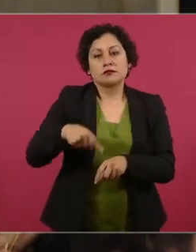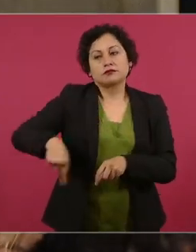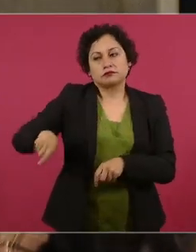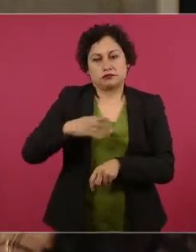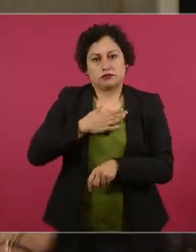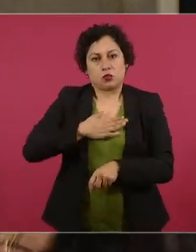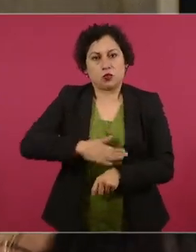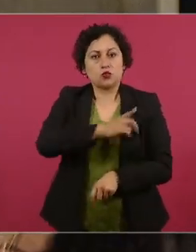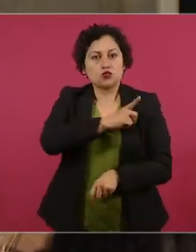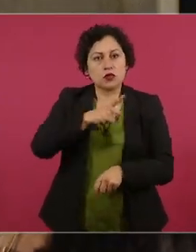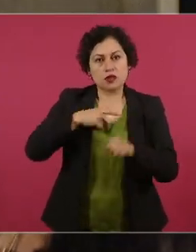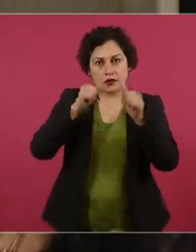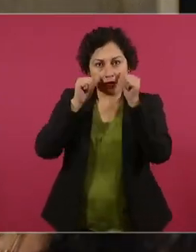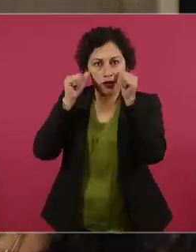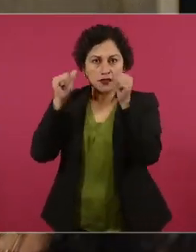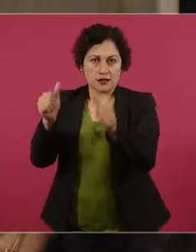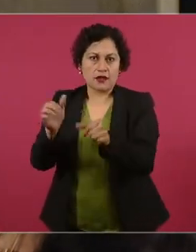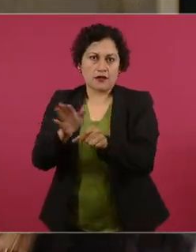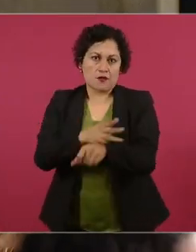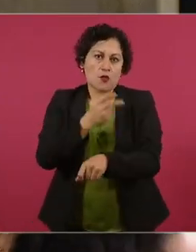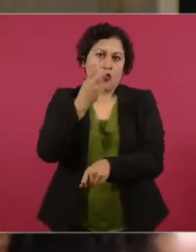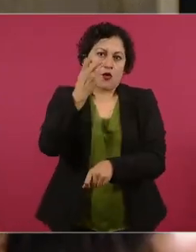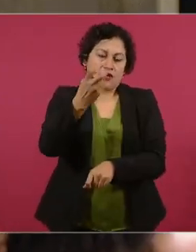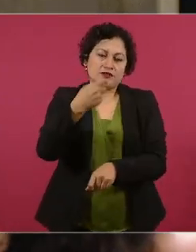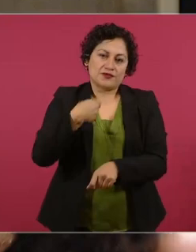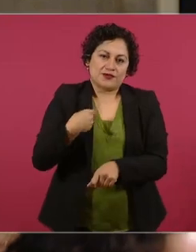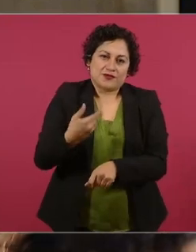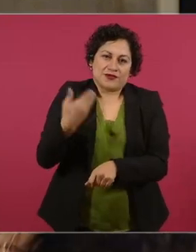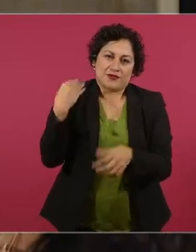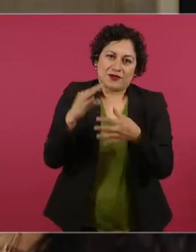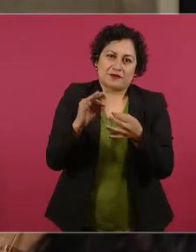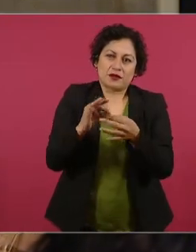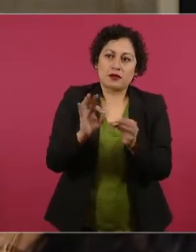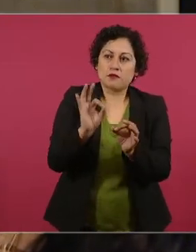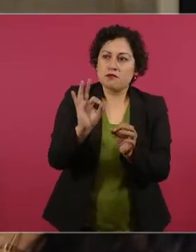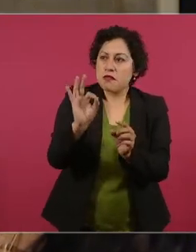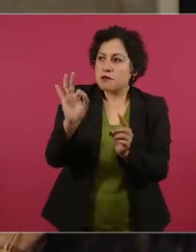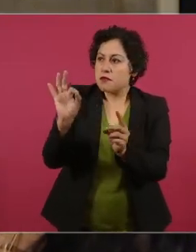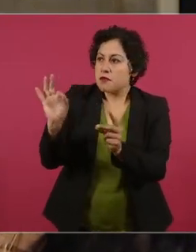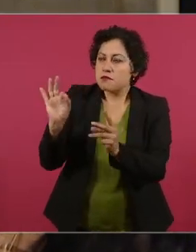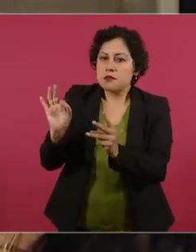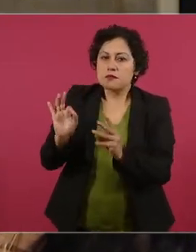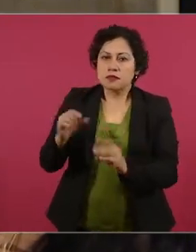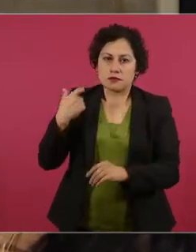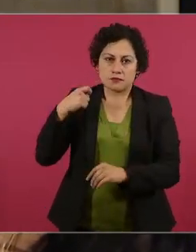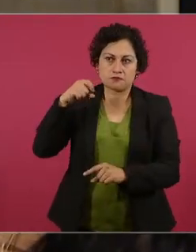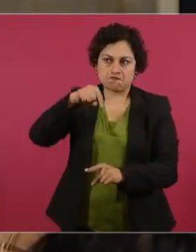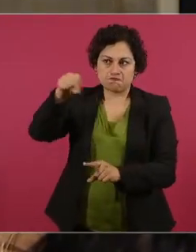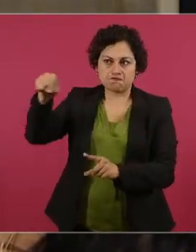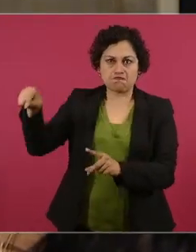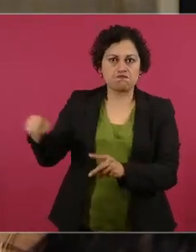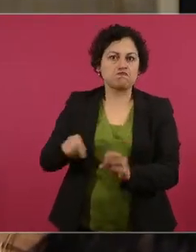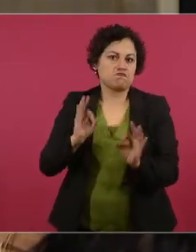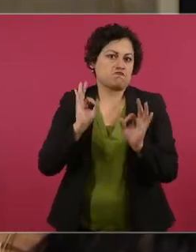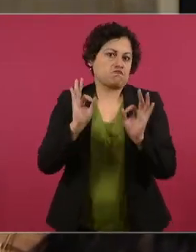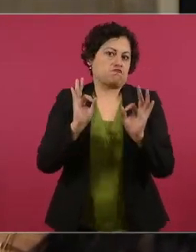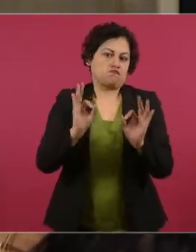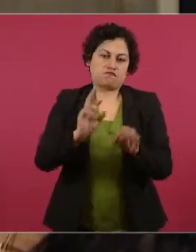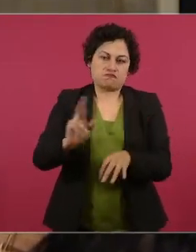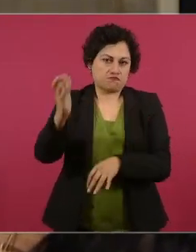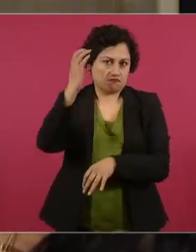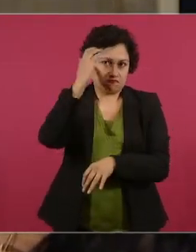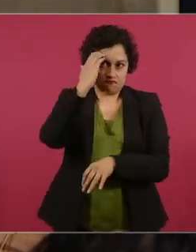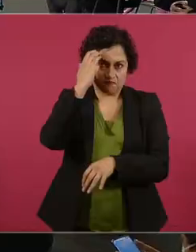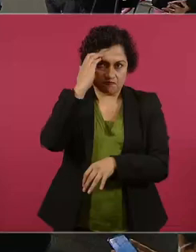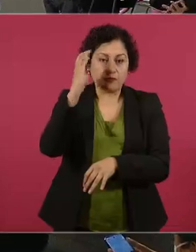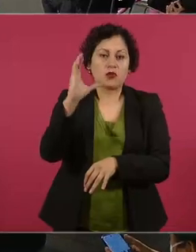Por eso le he citado primero, a lo mejor lo que sí se ha logrado bien, y en Querétaro se ha reconocido mucho, por ejemplo, pues,